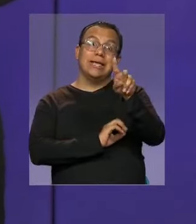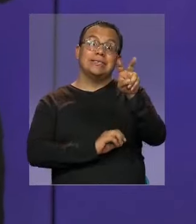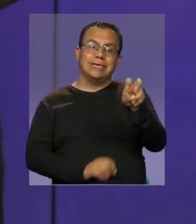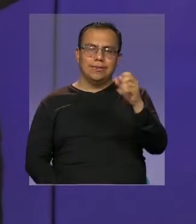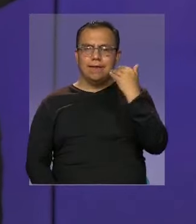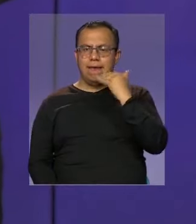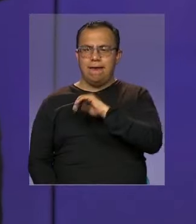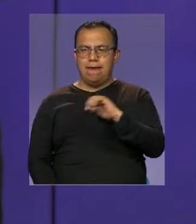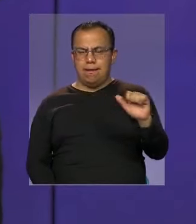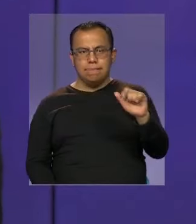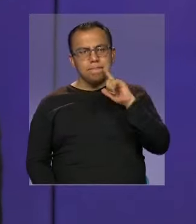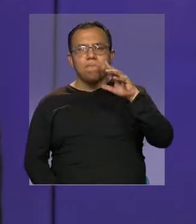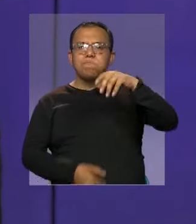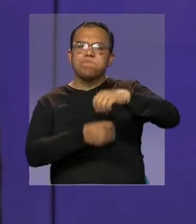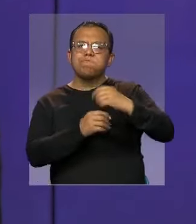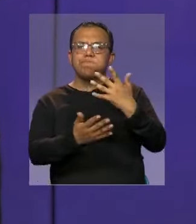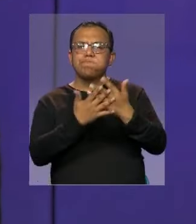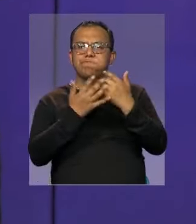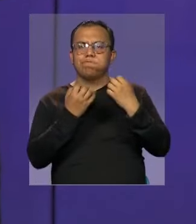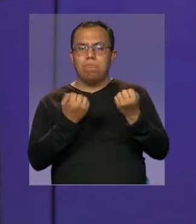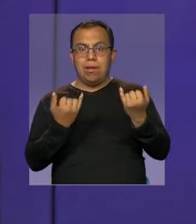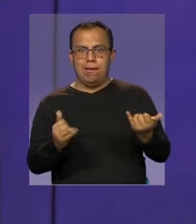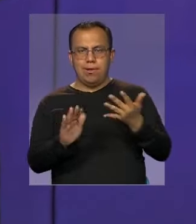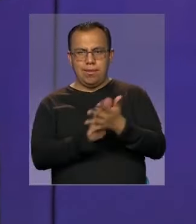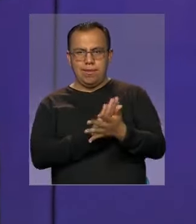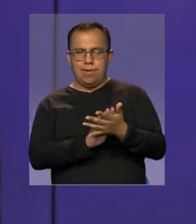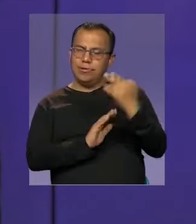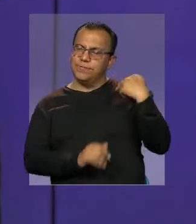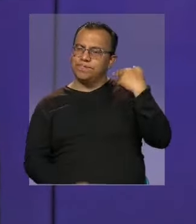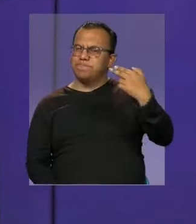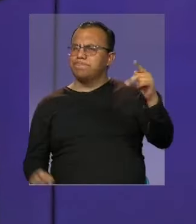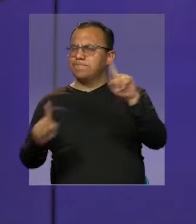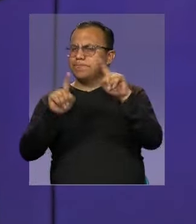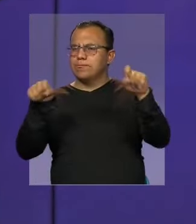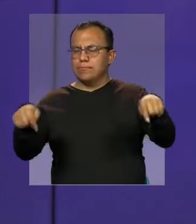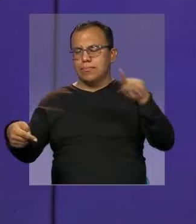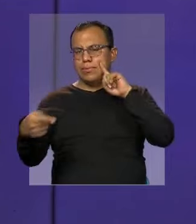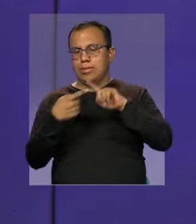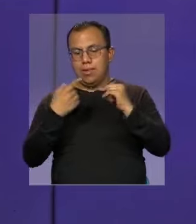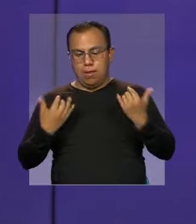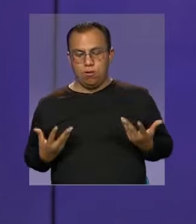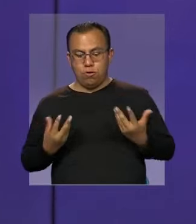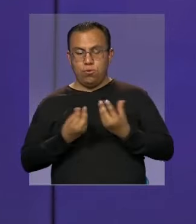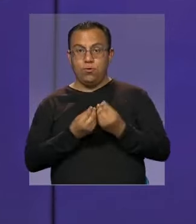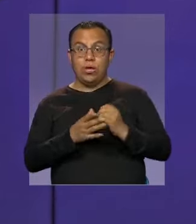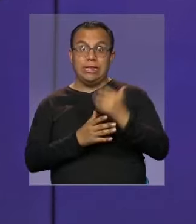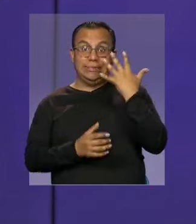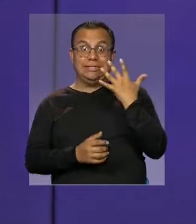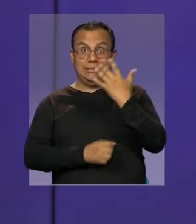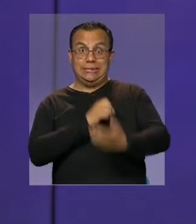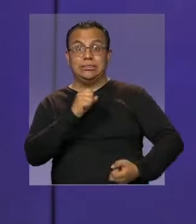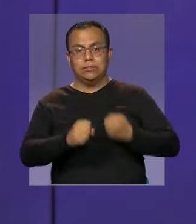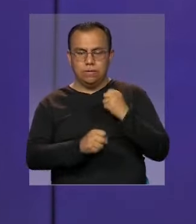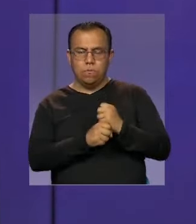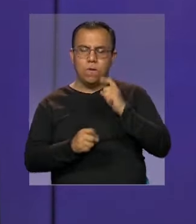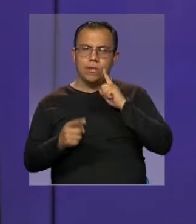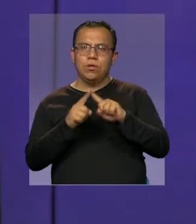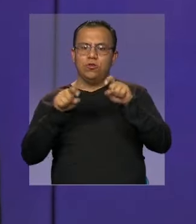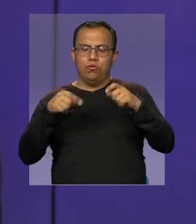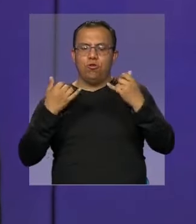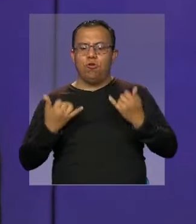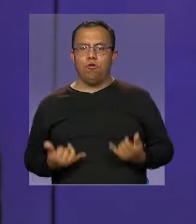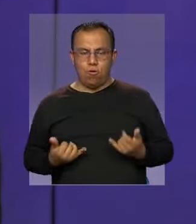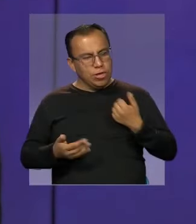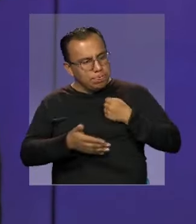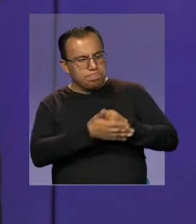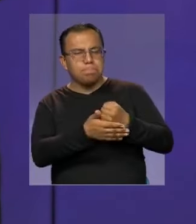1.867 mujeres privadas de la libertad. La siguiente historia es sobre una de ellas que estuvo durante 5 años en esta cárcel y hoy trata de